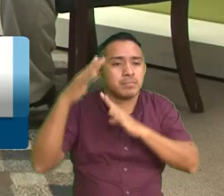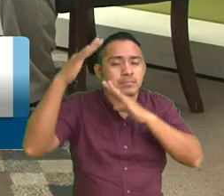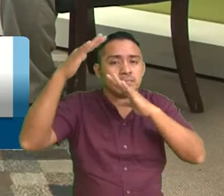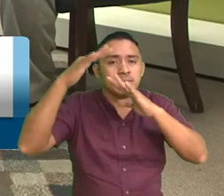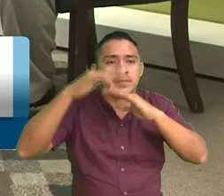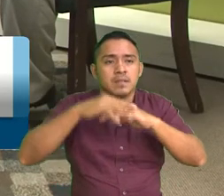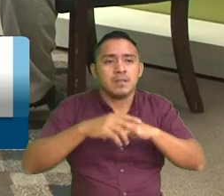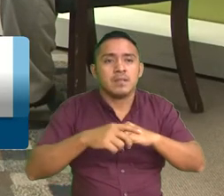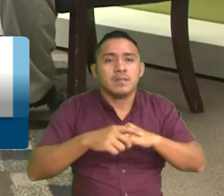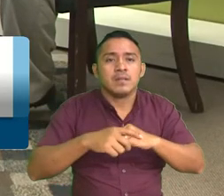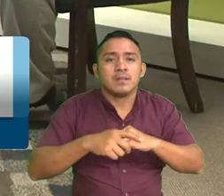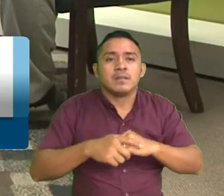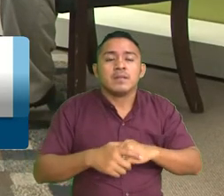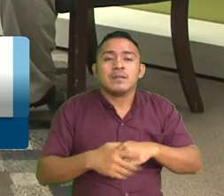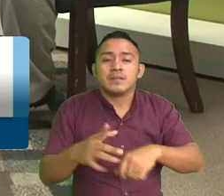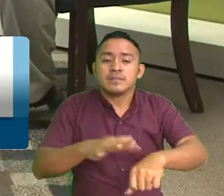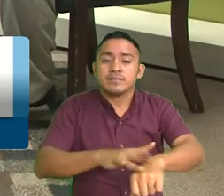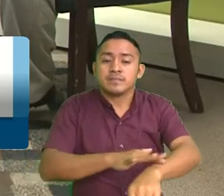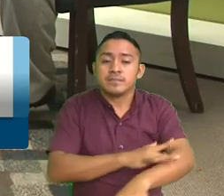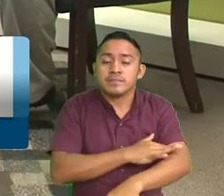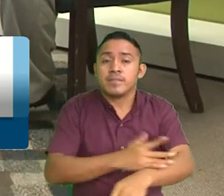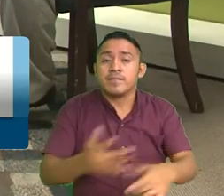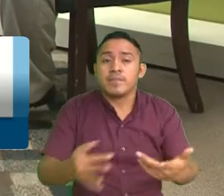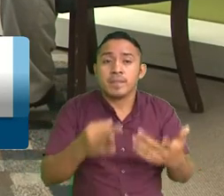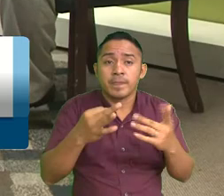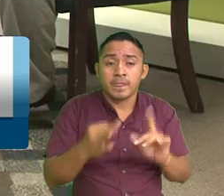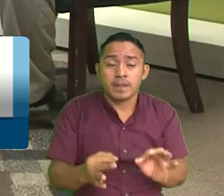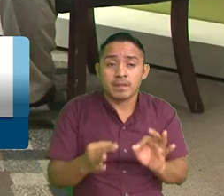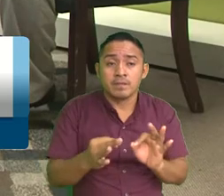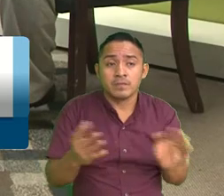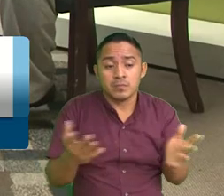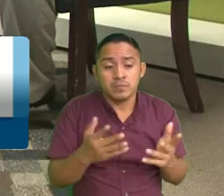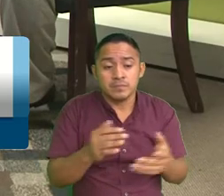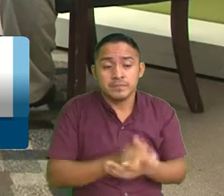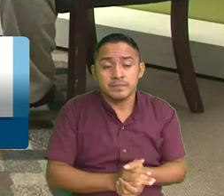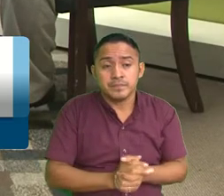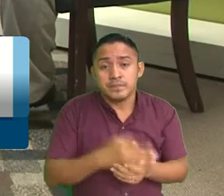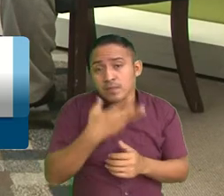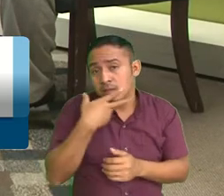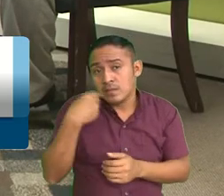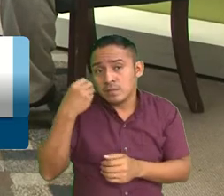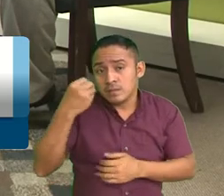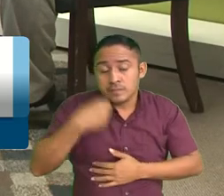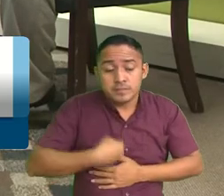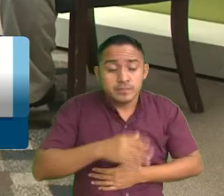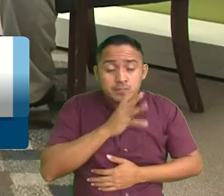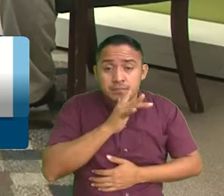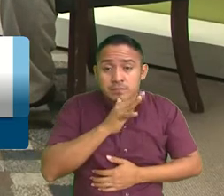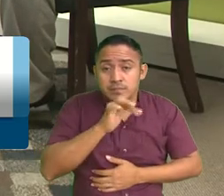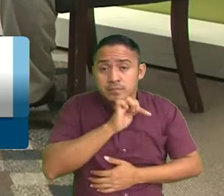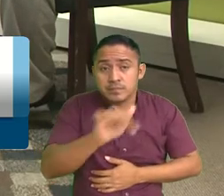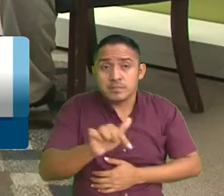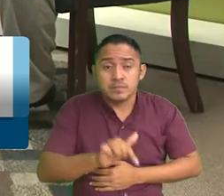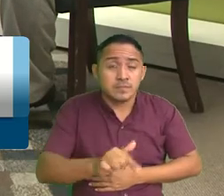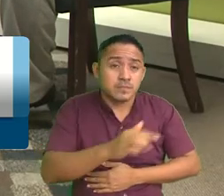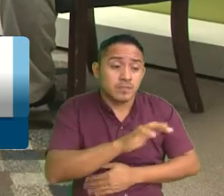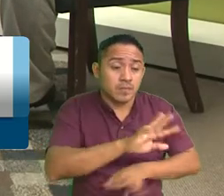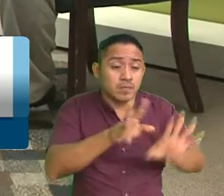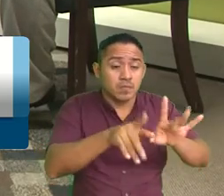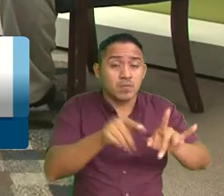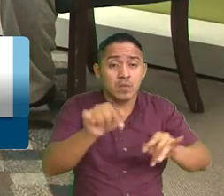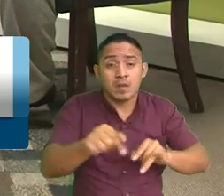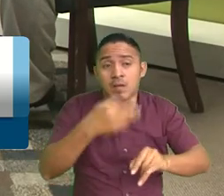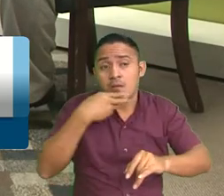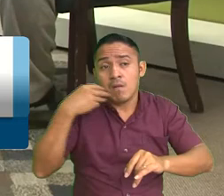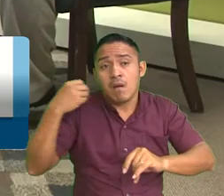de actuar, ese sentimiento de atracción en el caso del joven, del adolescente a la muchacha o de la muchacha